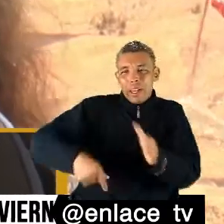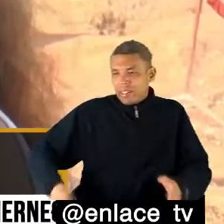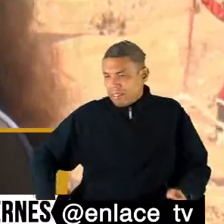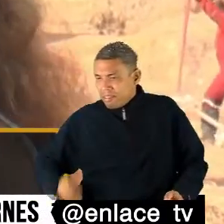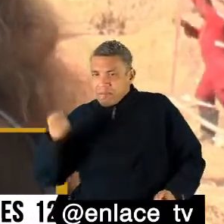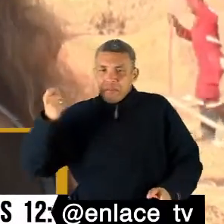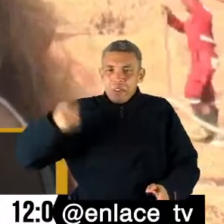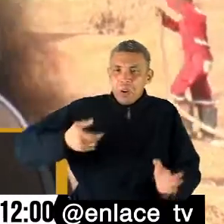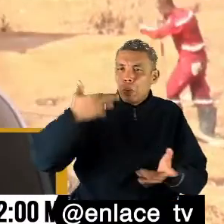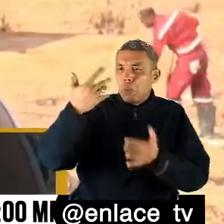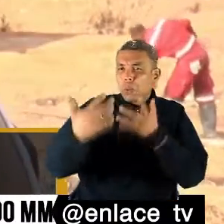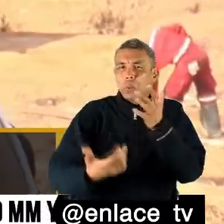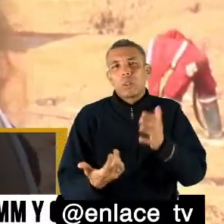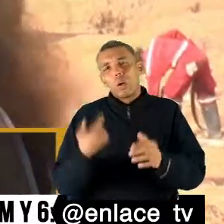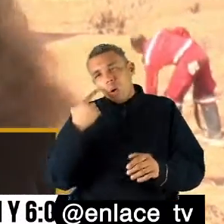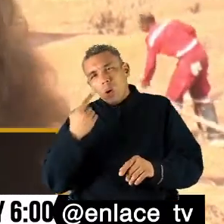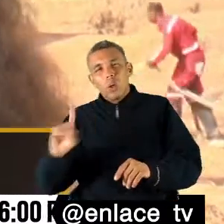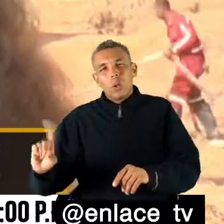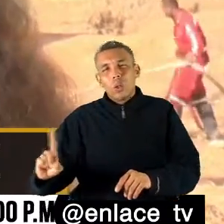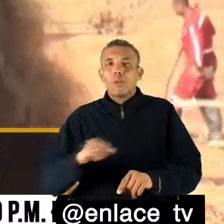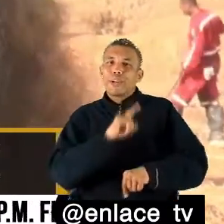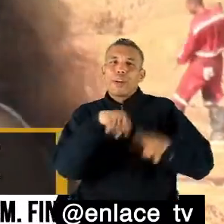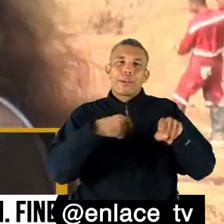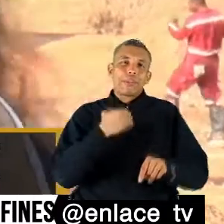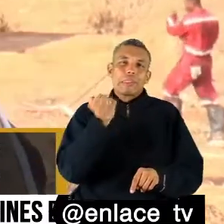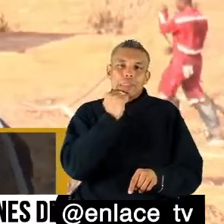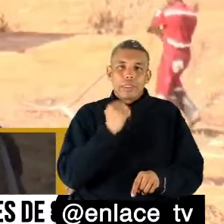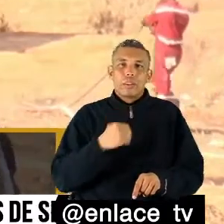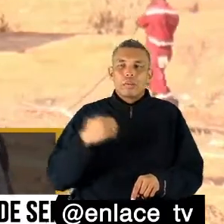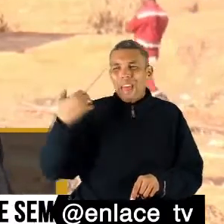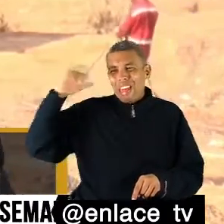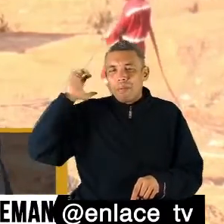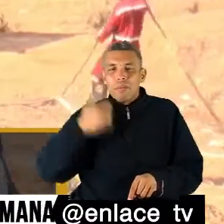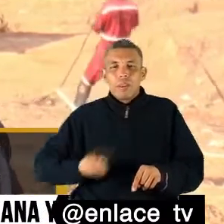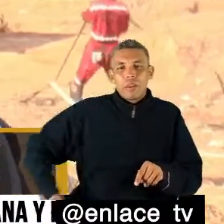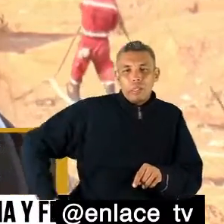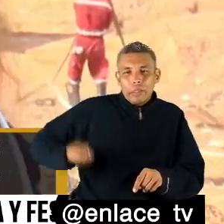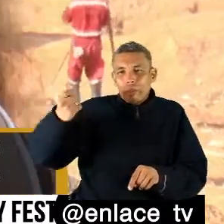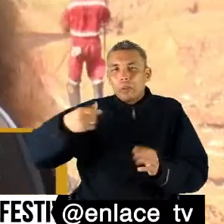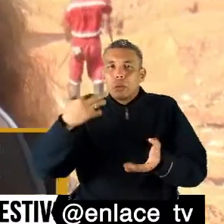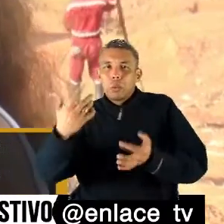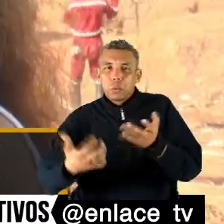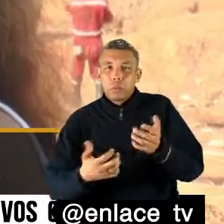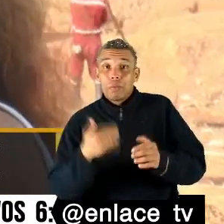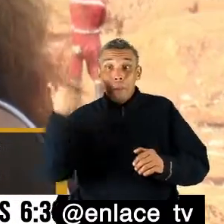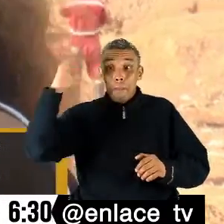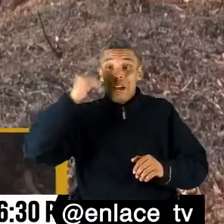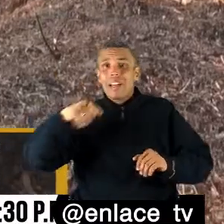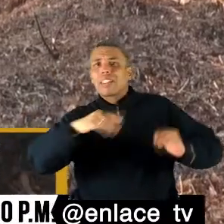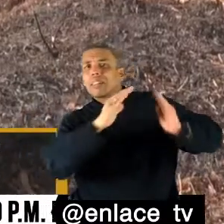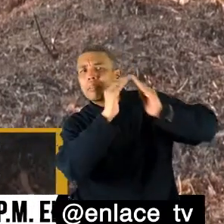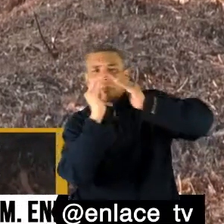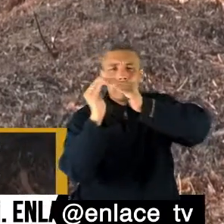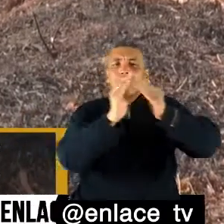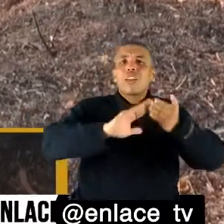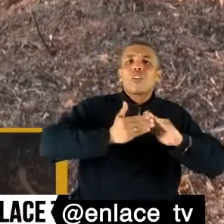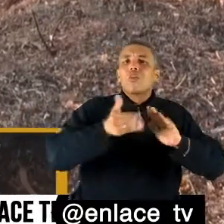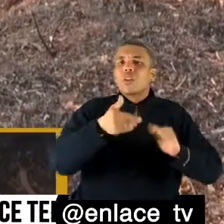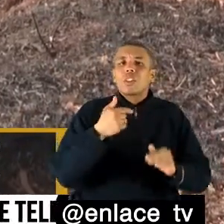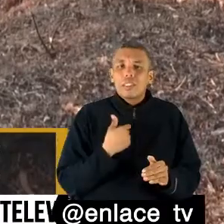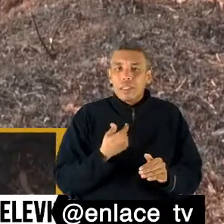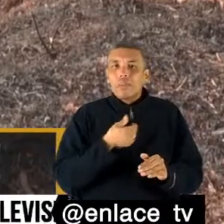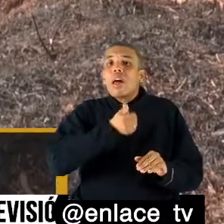ya prácticamente tiene 5 años. Y que como usted ve acá es nomás con pipetas, esa es la preocupación y que se le pide prácticamente a